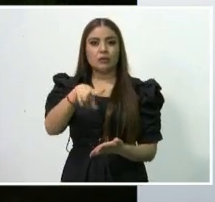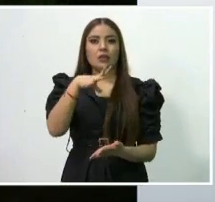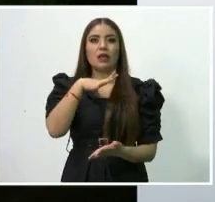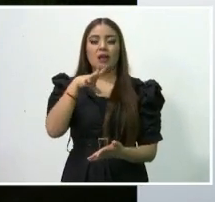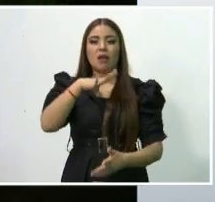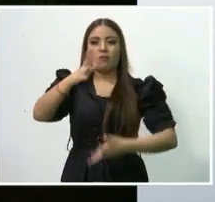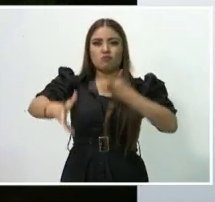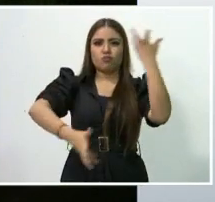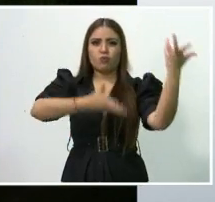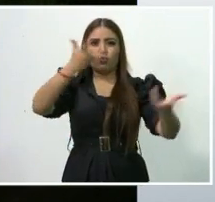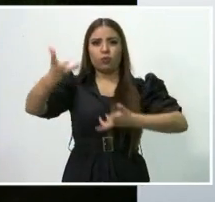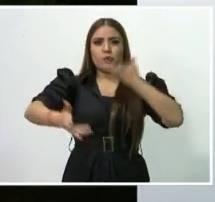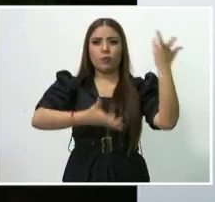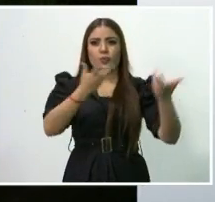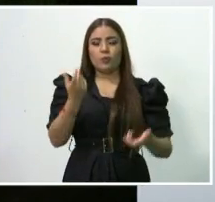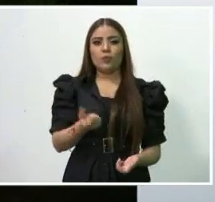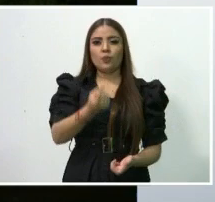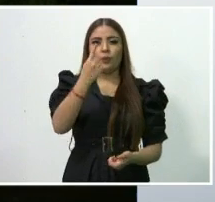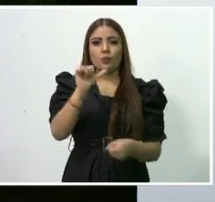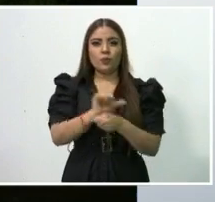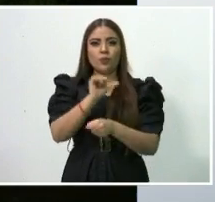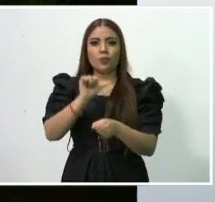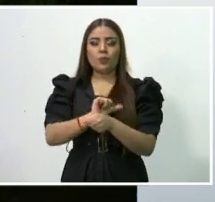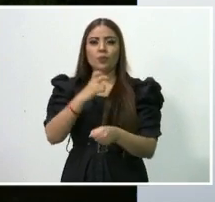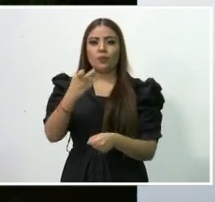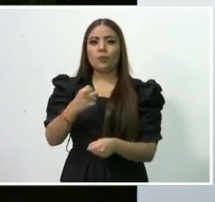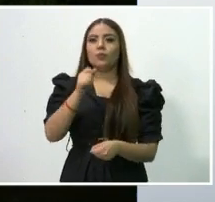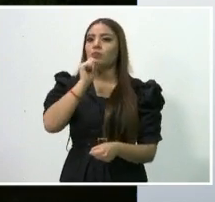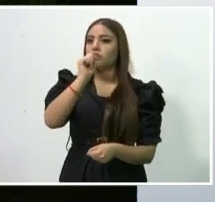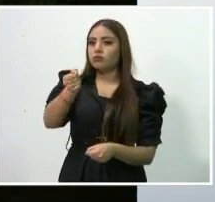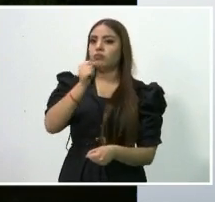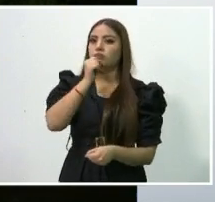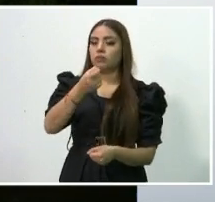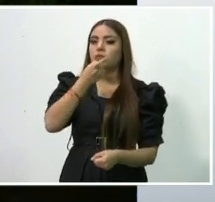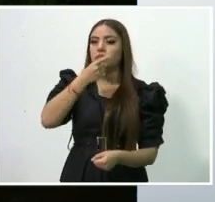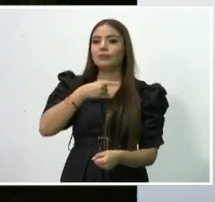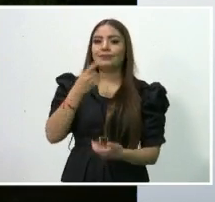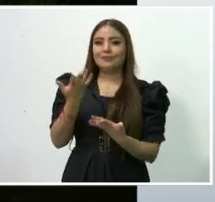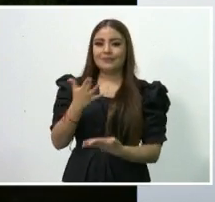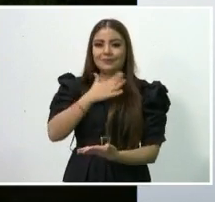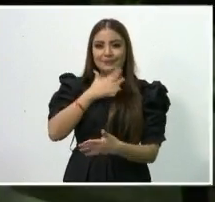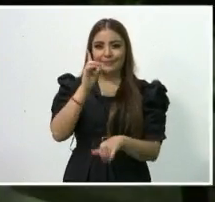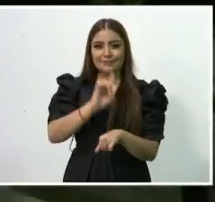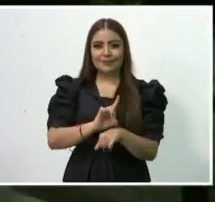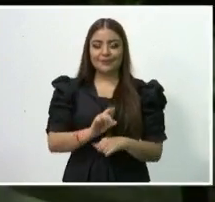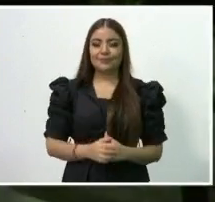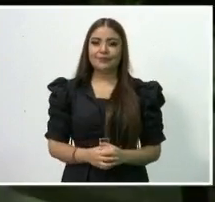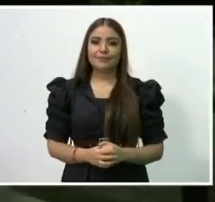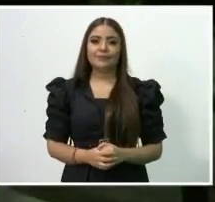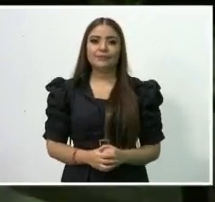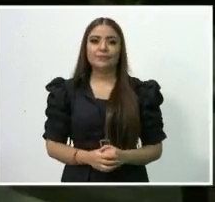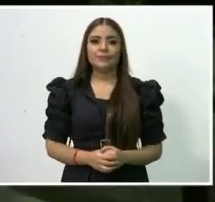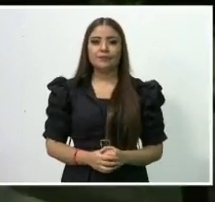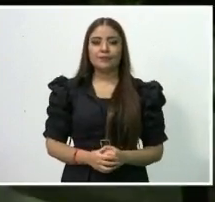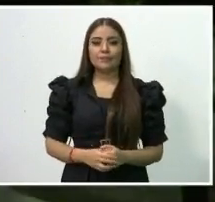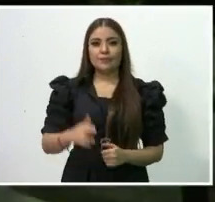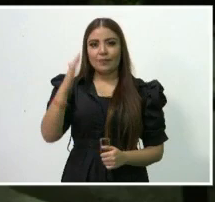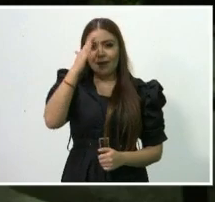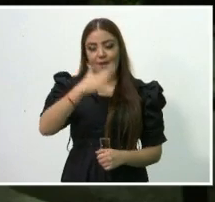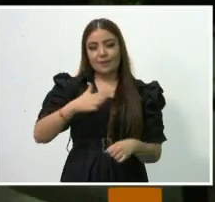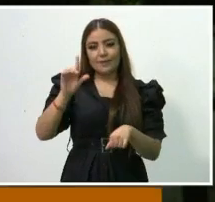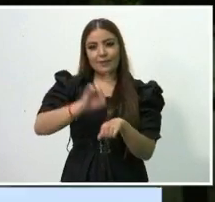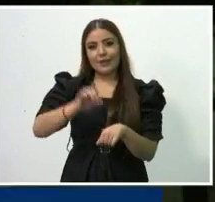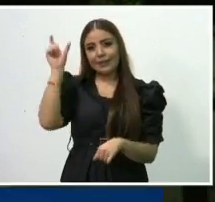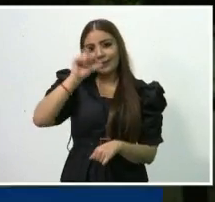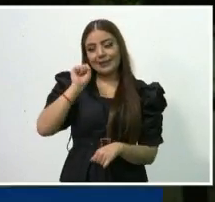el incendio de un automóvil nuestro compañero periodista nos reporta lo siguiente Kirk adelante buen día muy buenos días